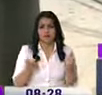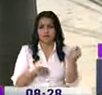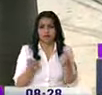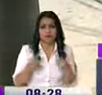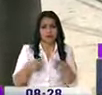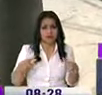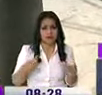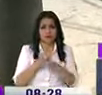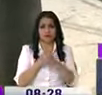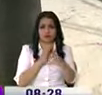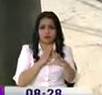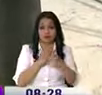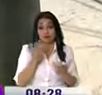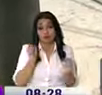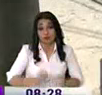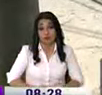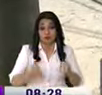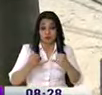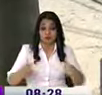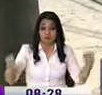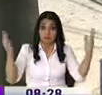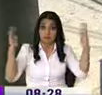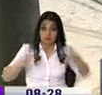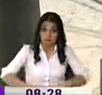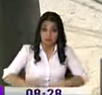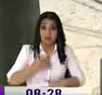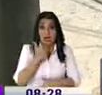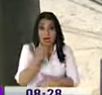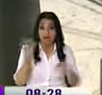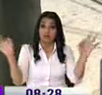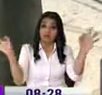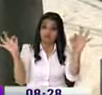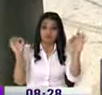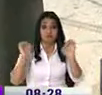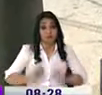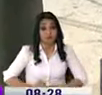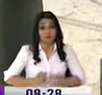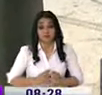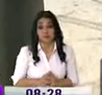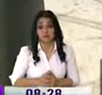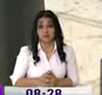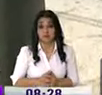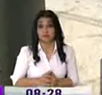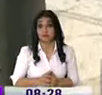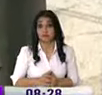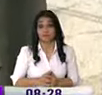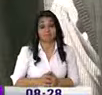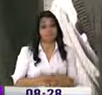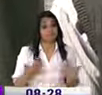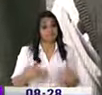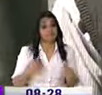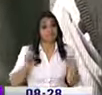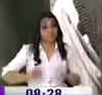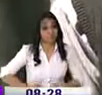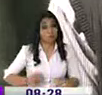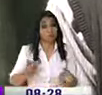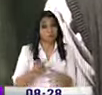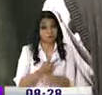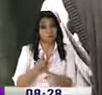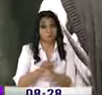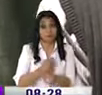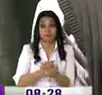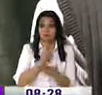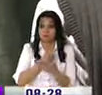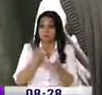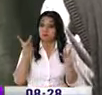buses, y puede irse llevando o ocurrir un cortocircuito y puede haber una desgracia. Es peligroso porque es